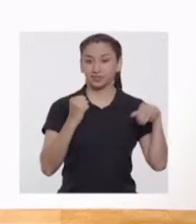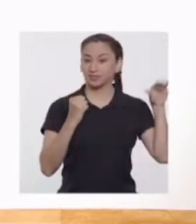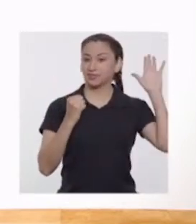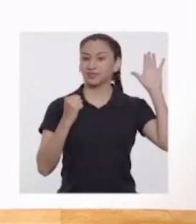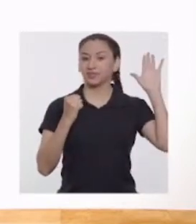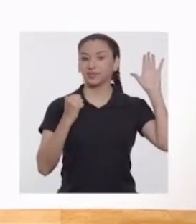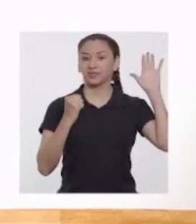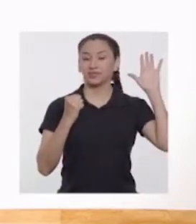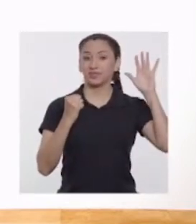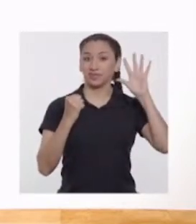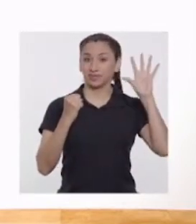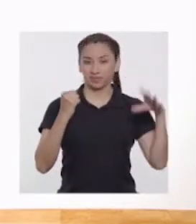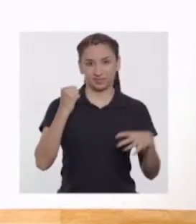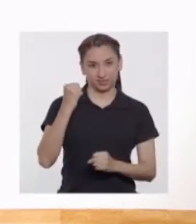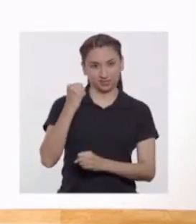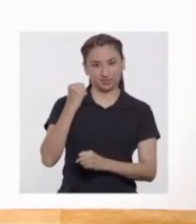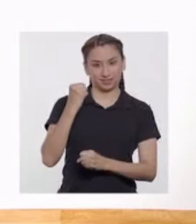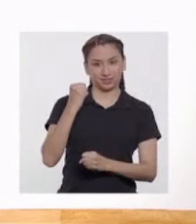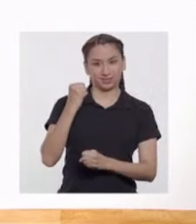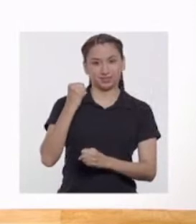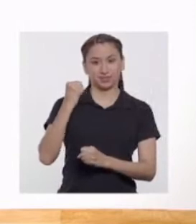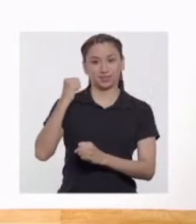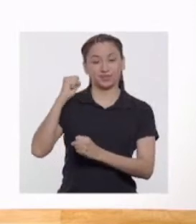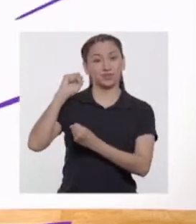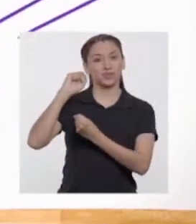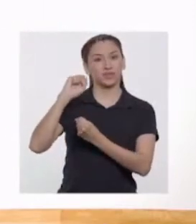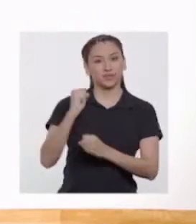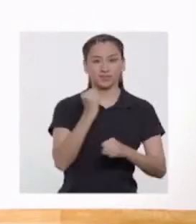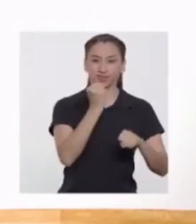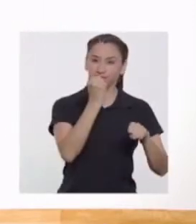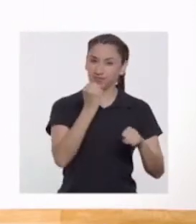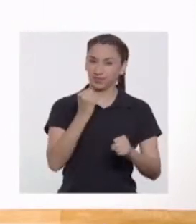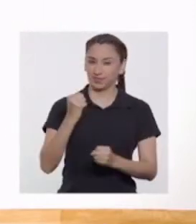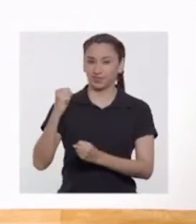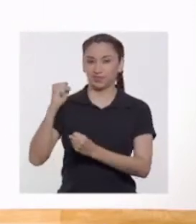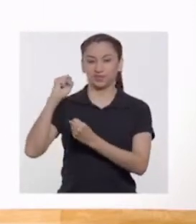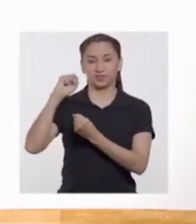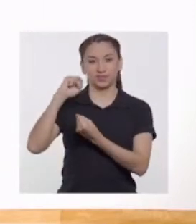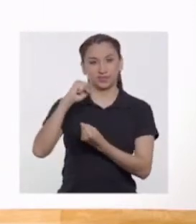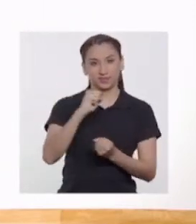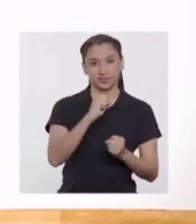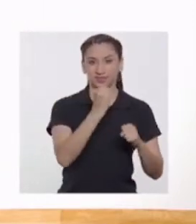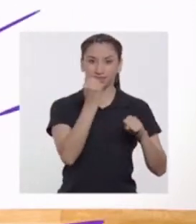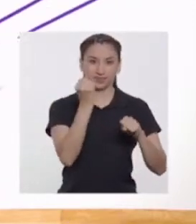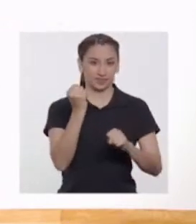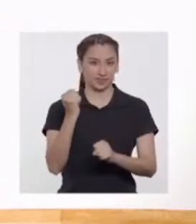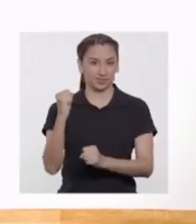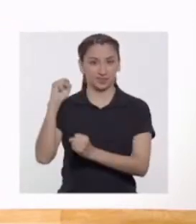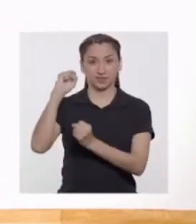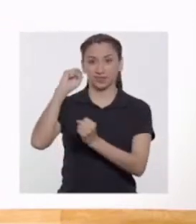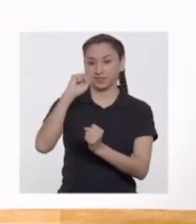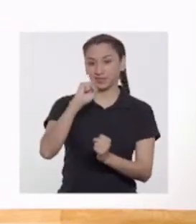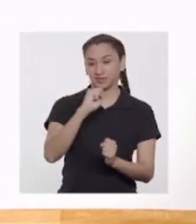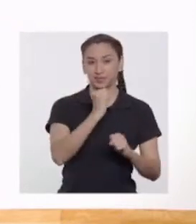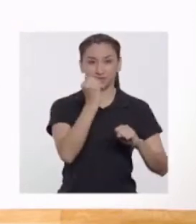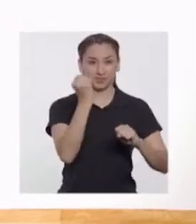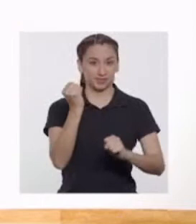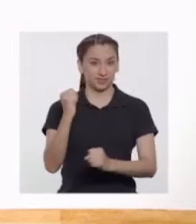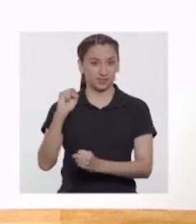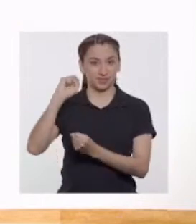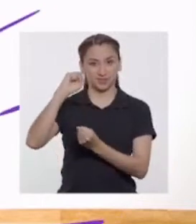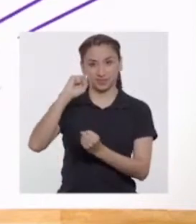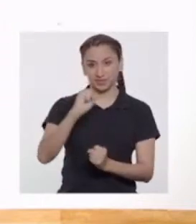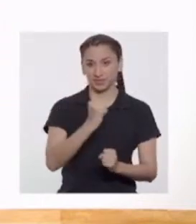arriba, mano izquierda abajo. Y realizamos este movimiento. De lado a lado. De